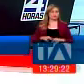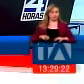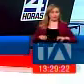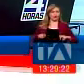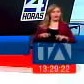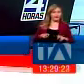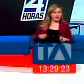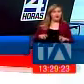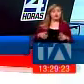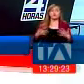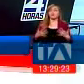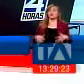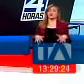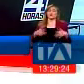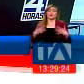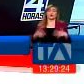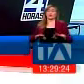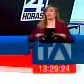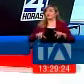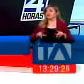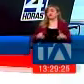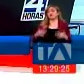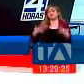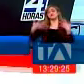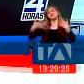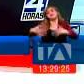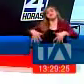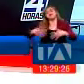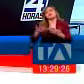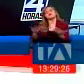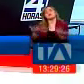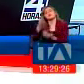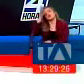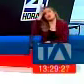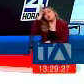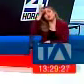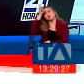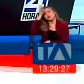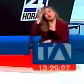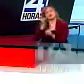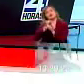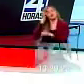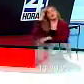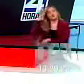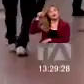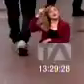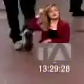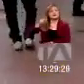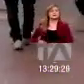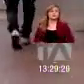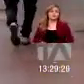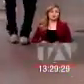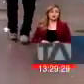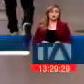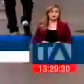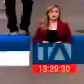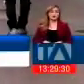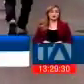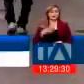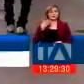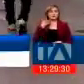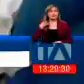penales demuestran la magnitud de los actos delictivos cometidos mayormente en hospitales y entidades estatales. No